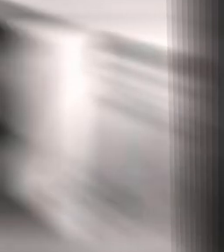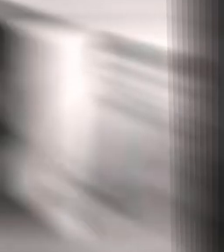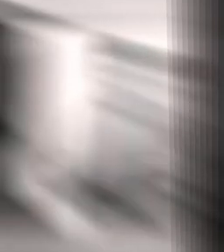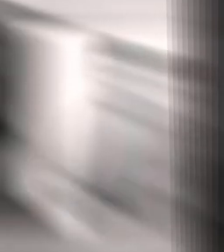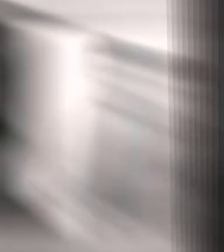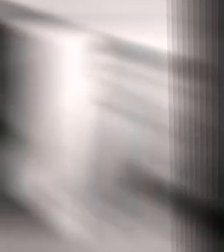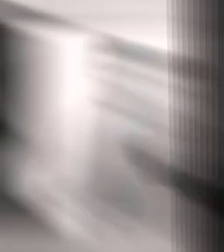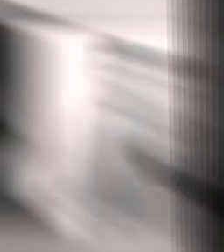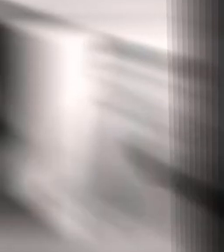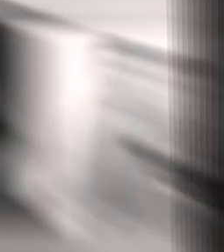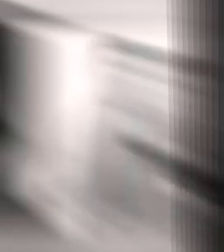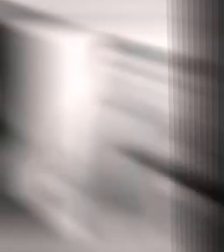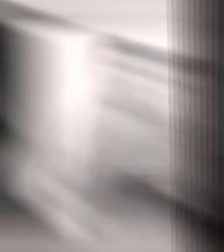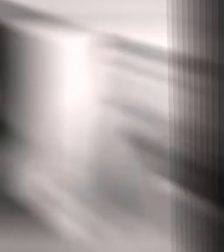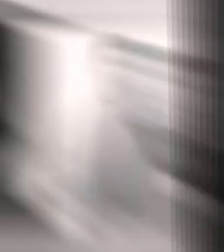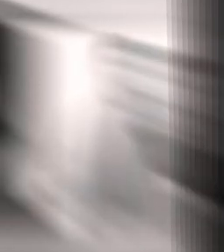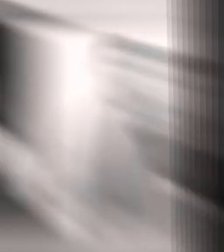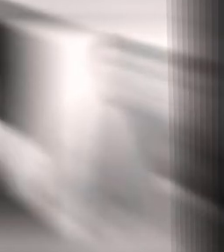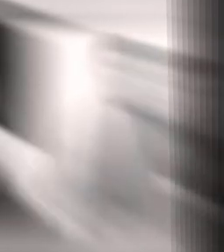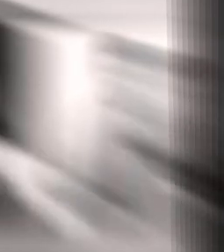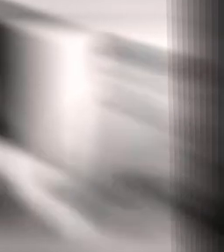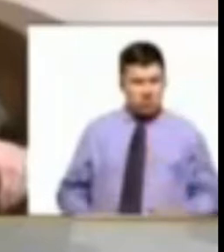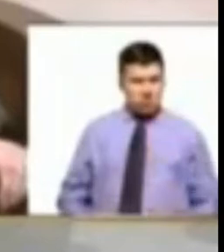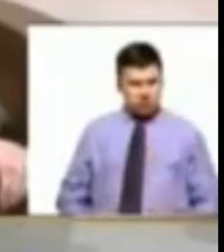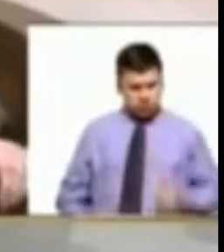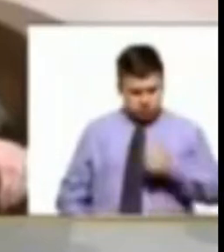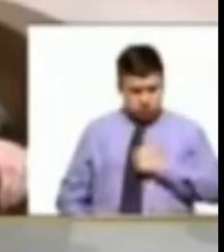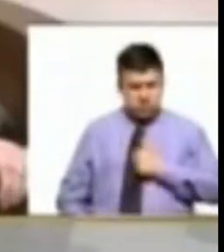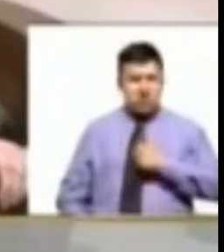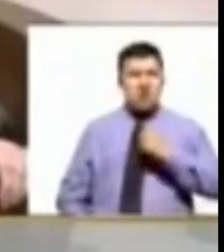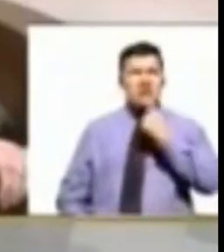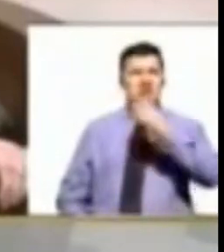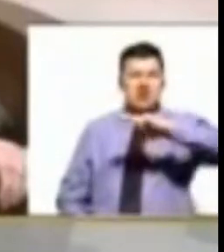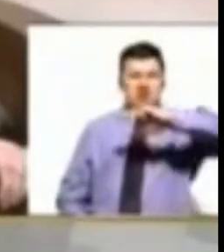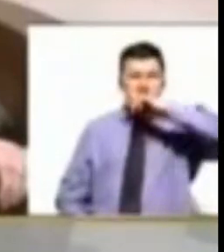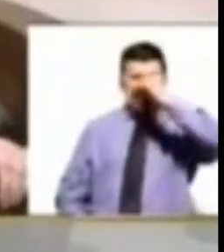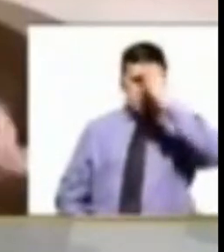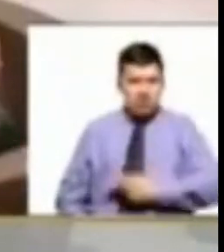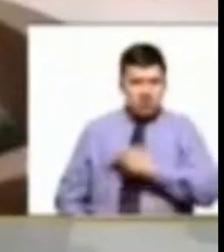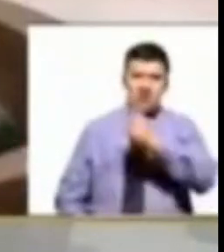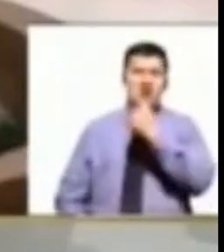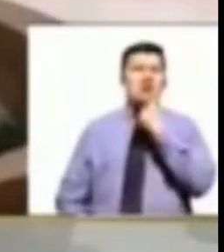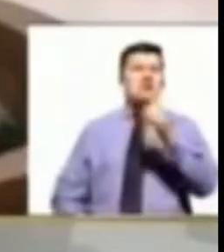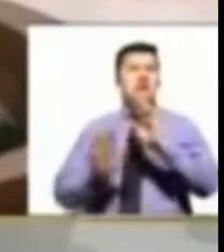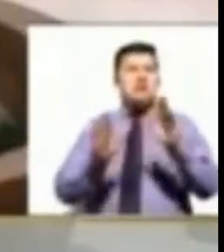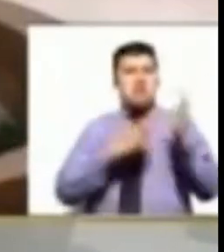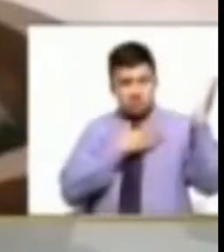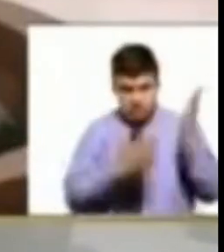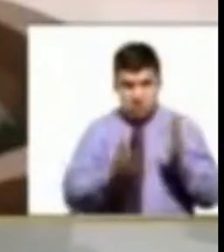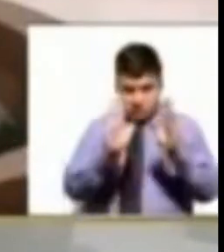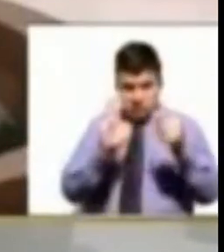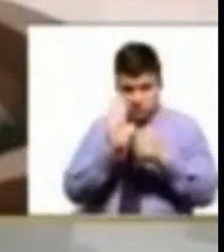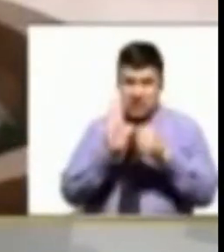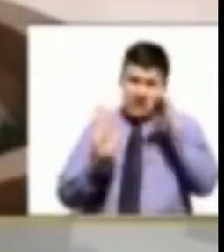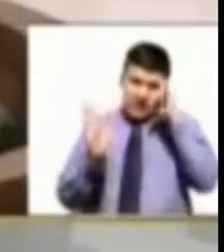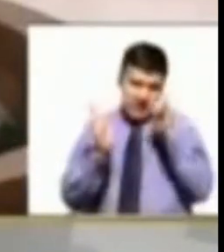nace siendo hombre ni mujer. Esa ideología de género que el mismo Papa Francisco rechaza. Y me permito